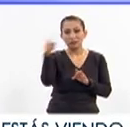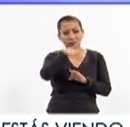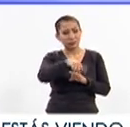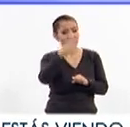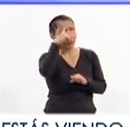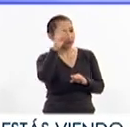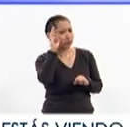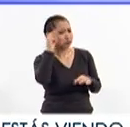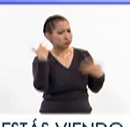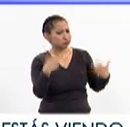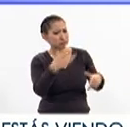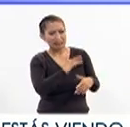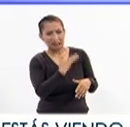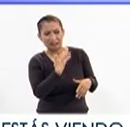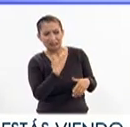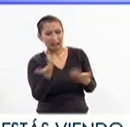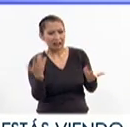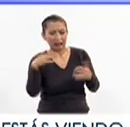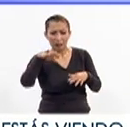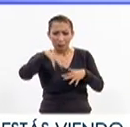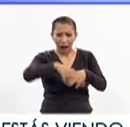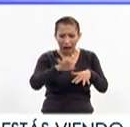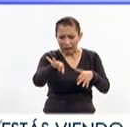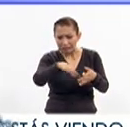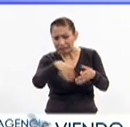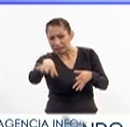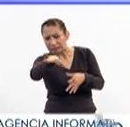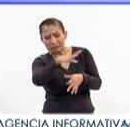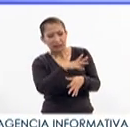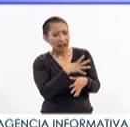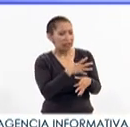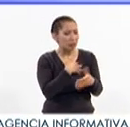envidiable, ¿no? Los litorales que contamos.